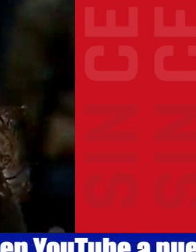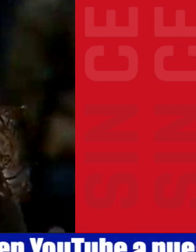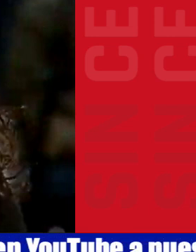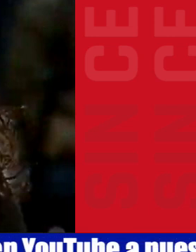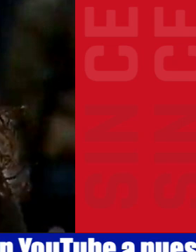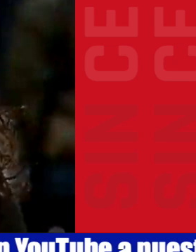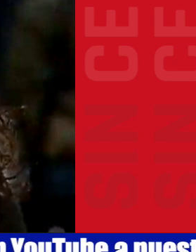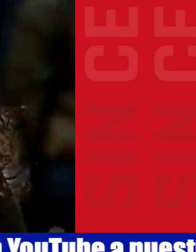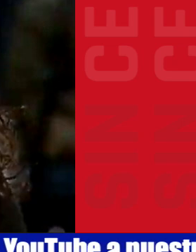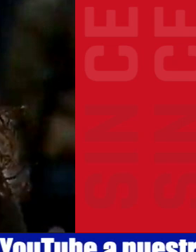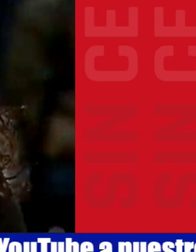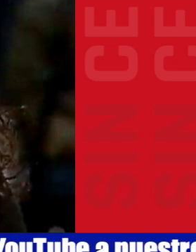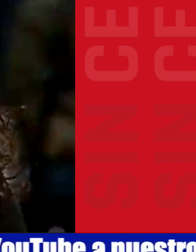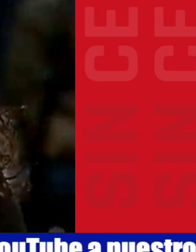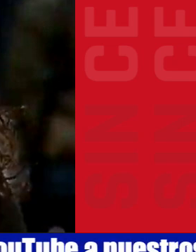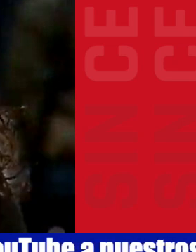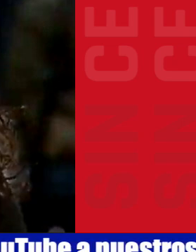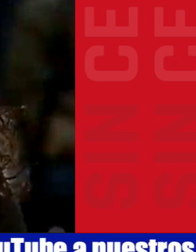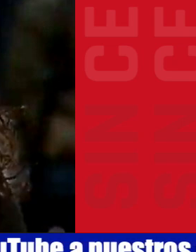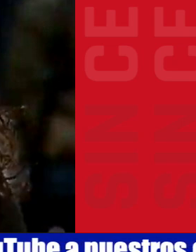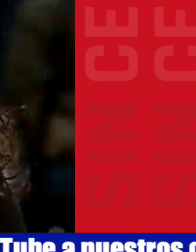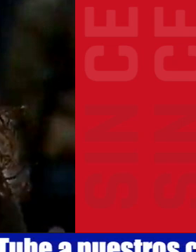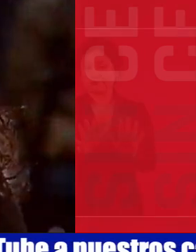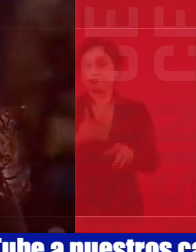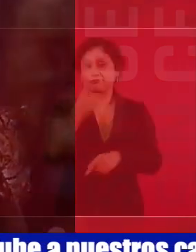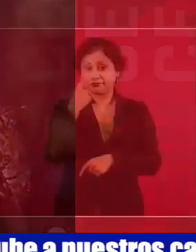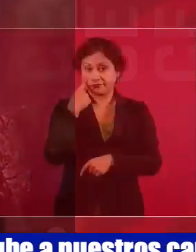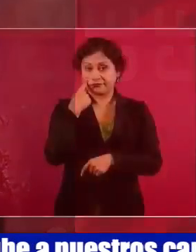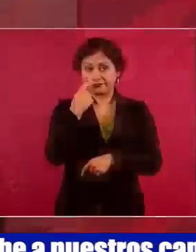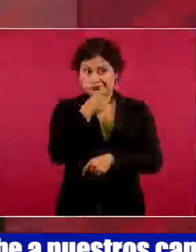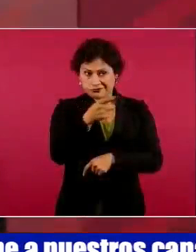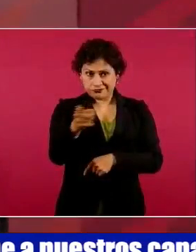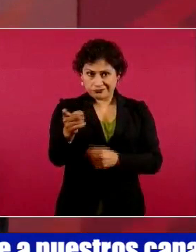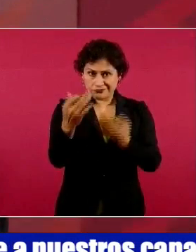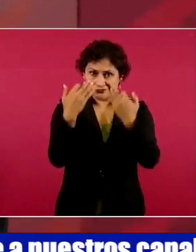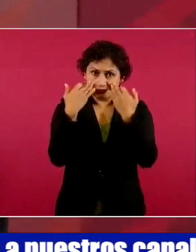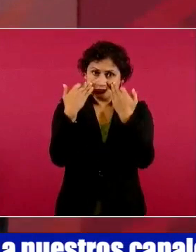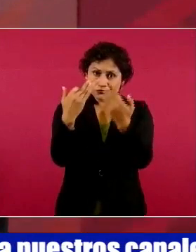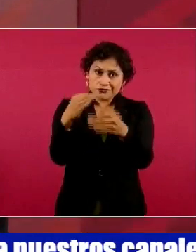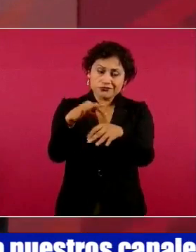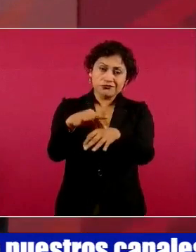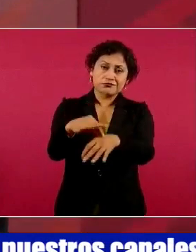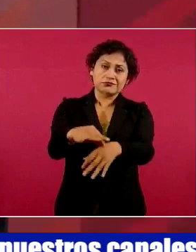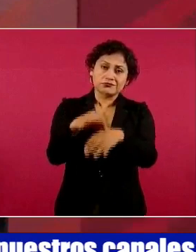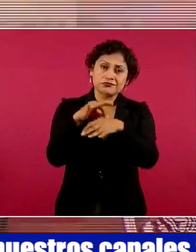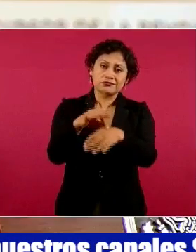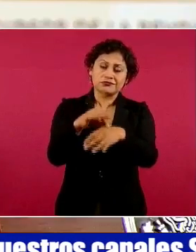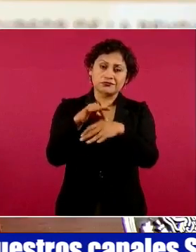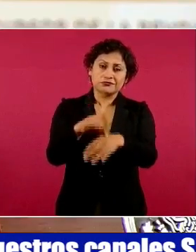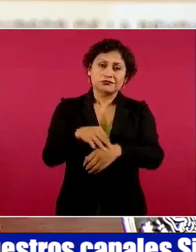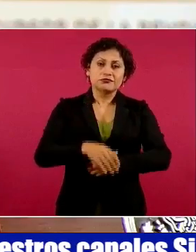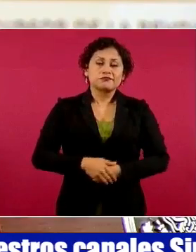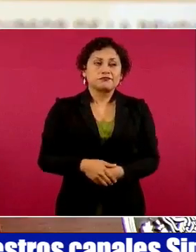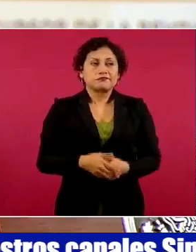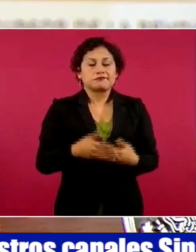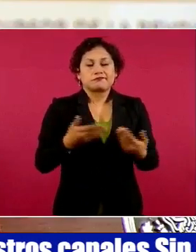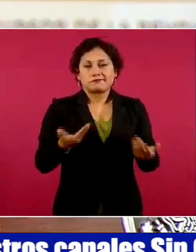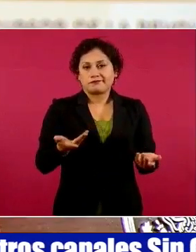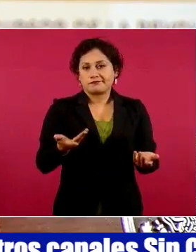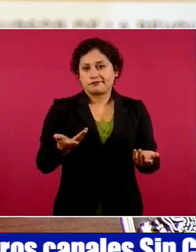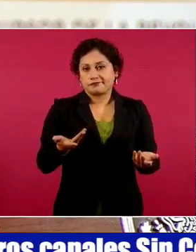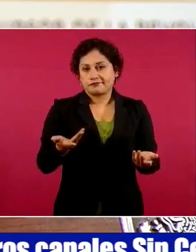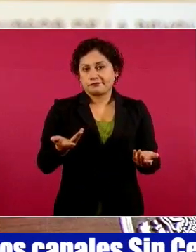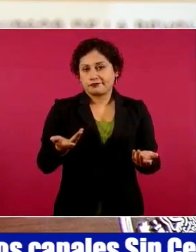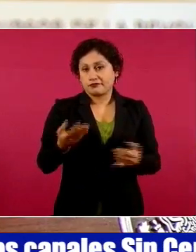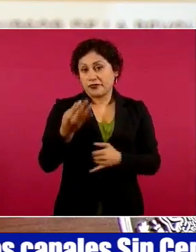organismos internacionales. Y le dijo, sí, sí, sí, Dalila, pero es que se dieron cuenta, dice López Obrador, que mejor esto lo